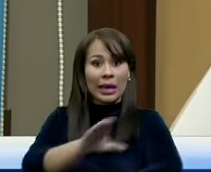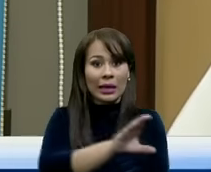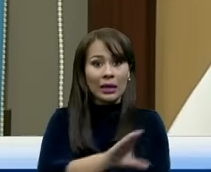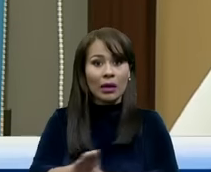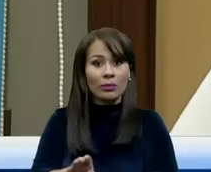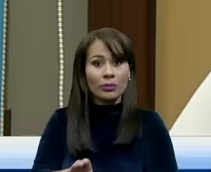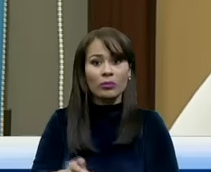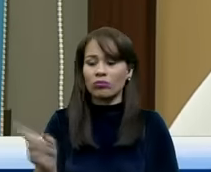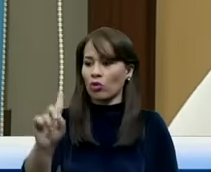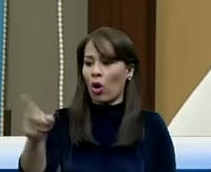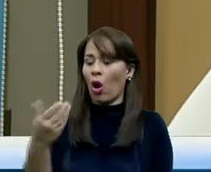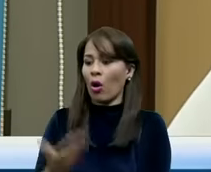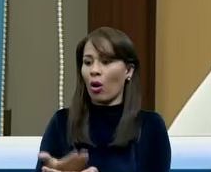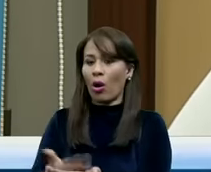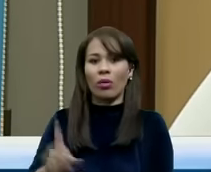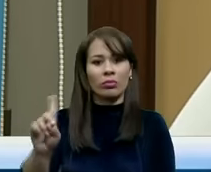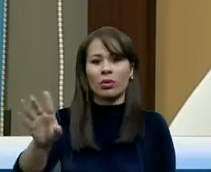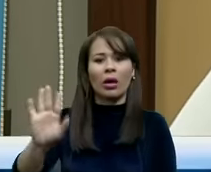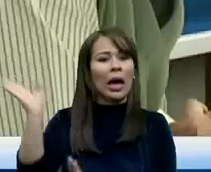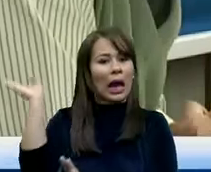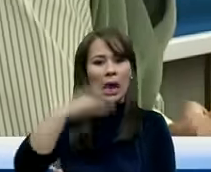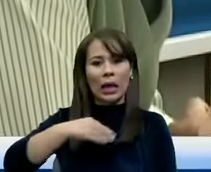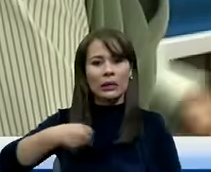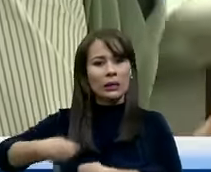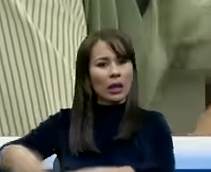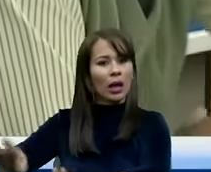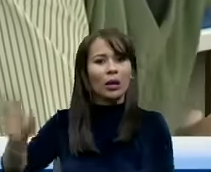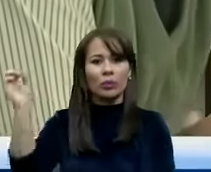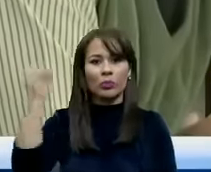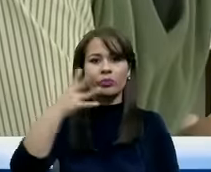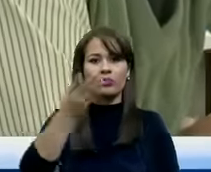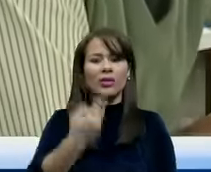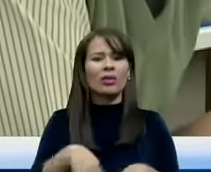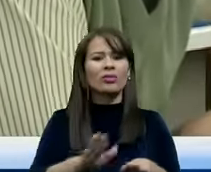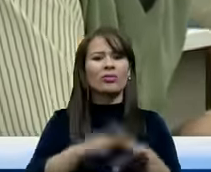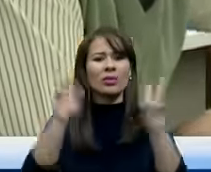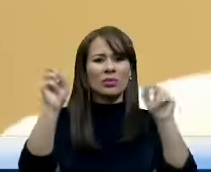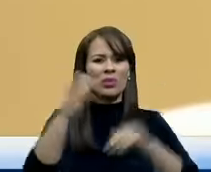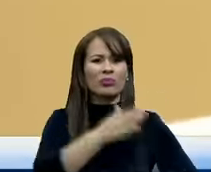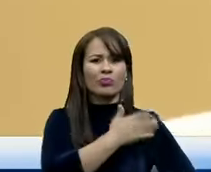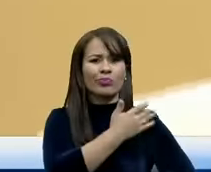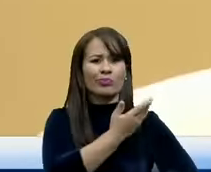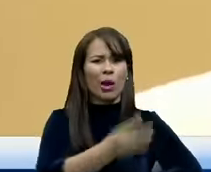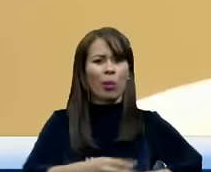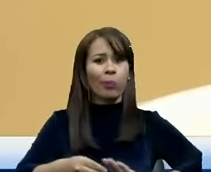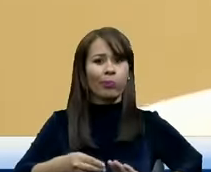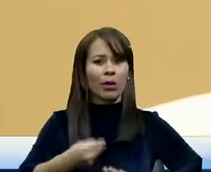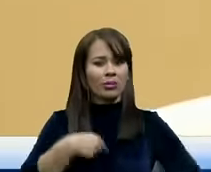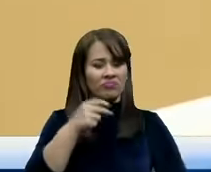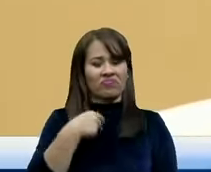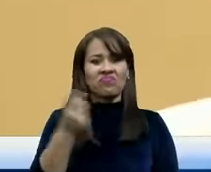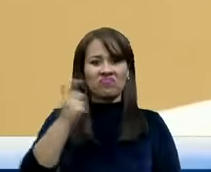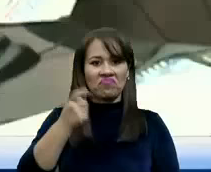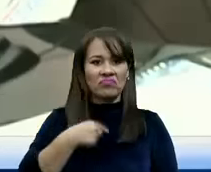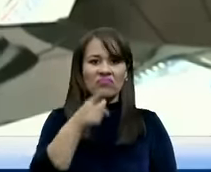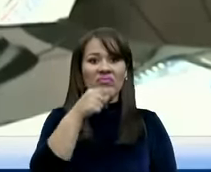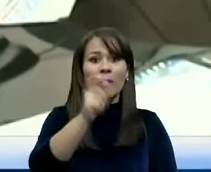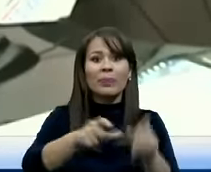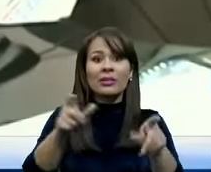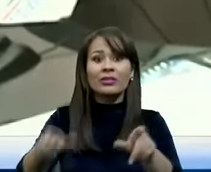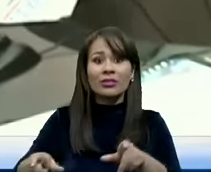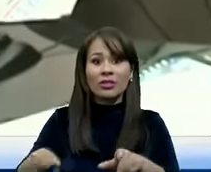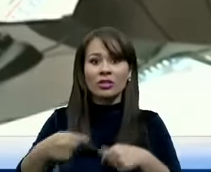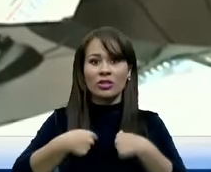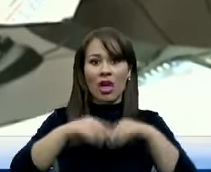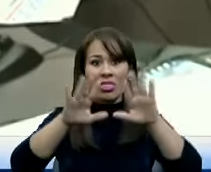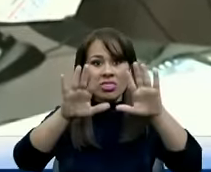ciudad no se les va a cobrar el consumo de luz eléctrica. Habló de los casos de corrupción. Dijo que si llega al poder serán auditados los 10 años de